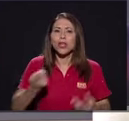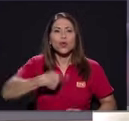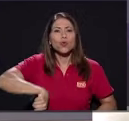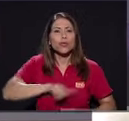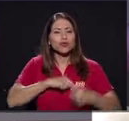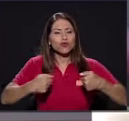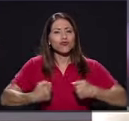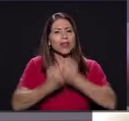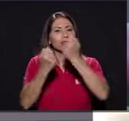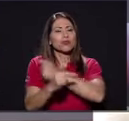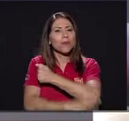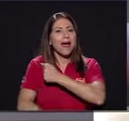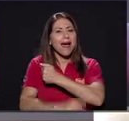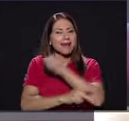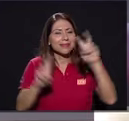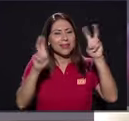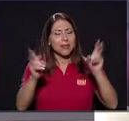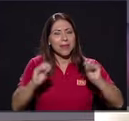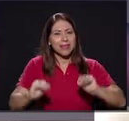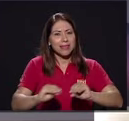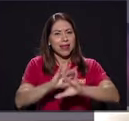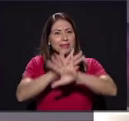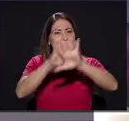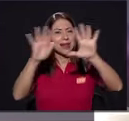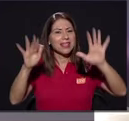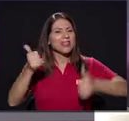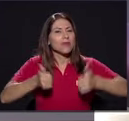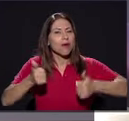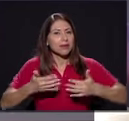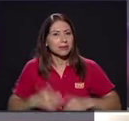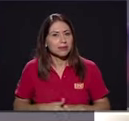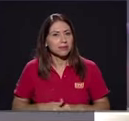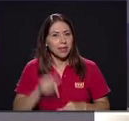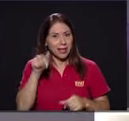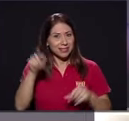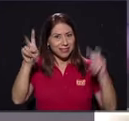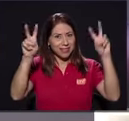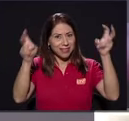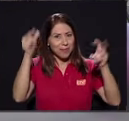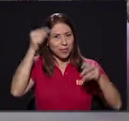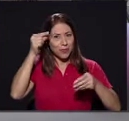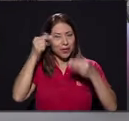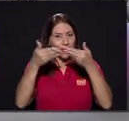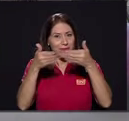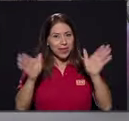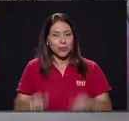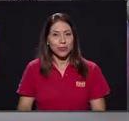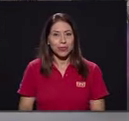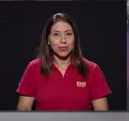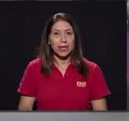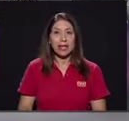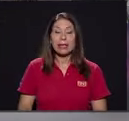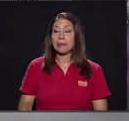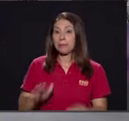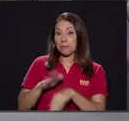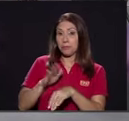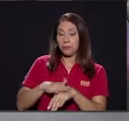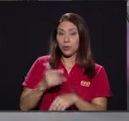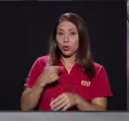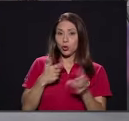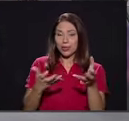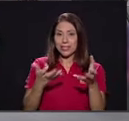¿cuáles son nuestros retos país en materia de transparencia en el marco de este gran tema de gobierno abierto? Yo tal vez, si me lo